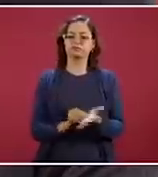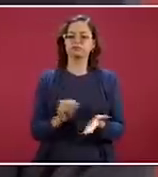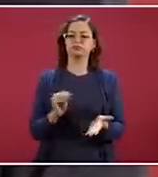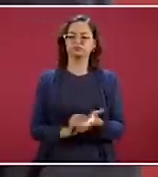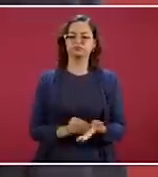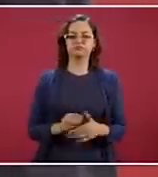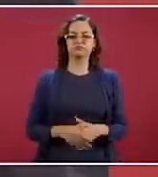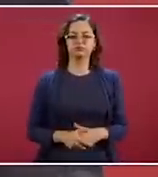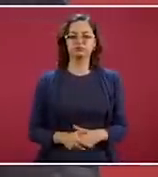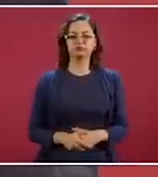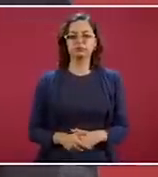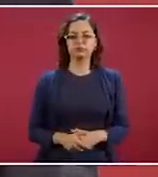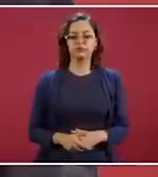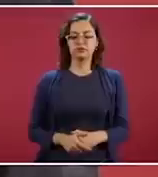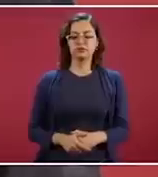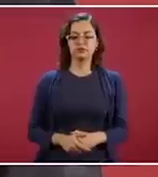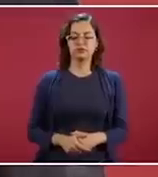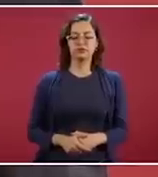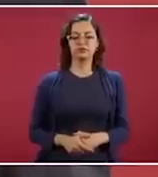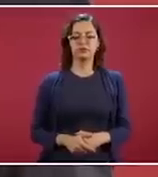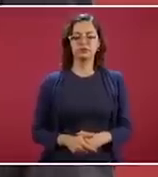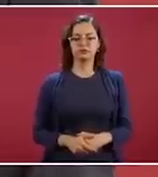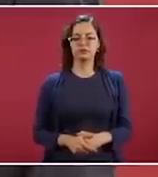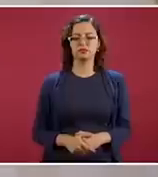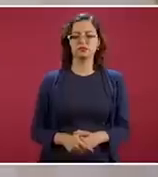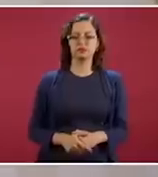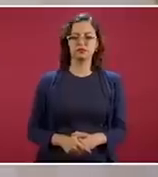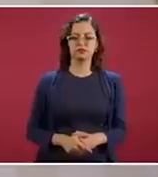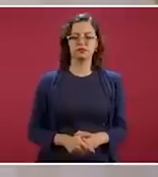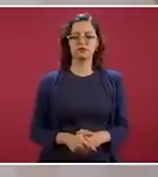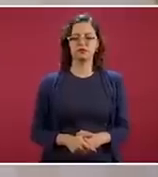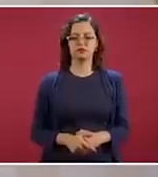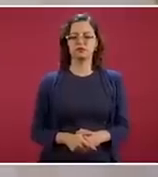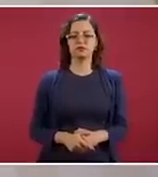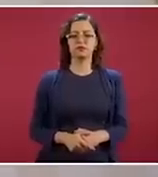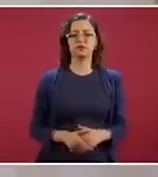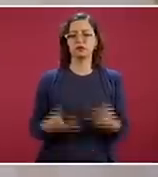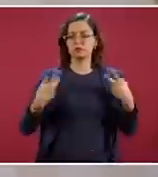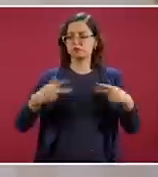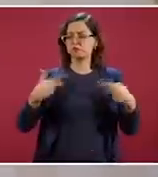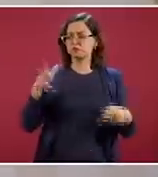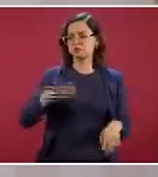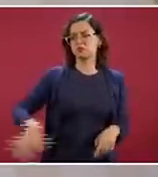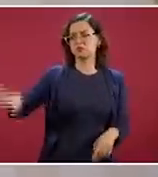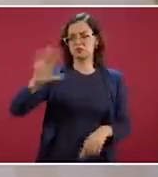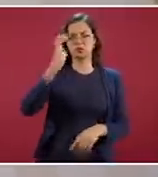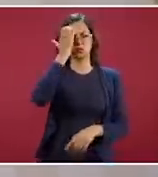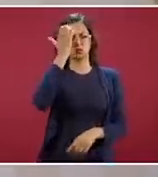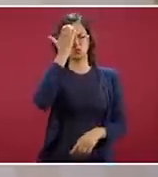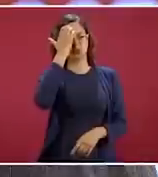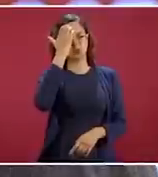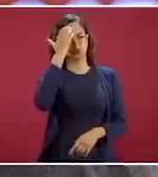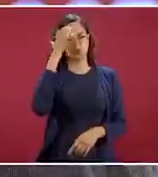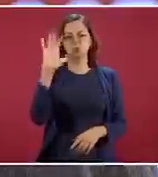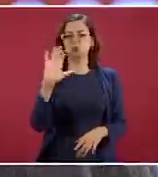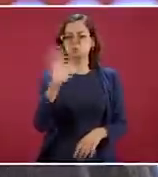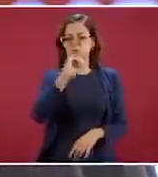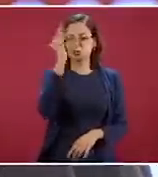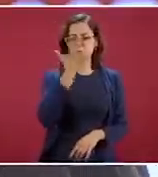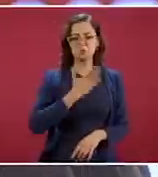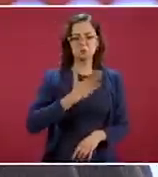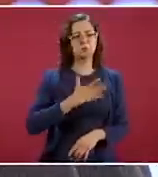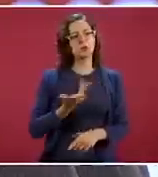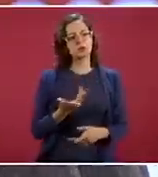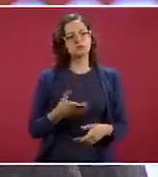O sea, en cuanto a su fama pública, en cuanto a